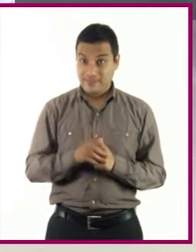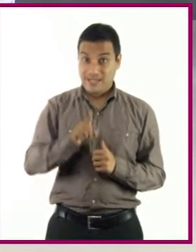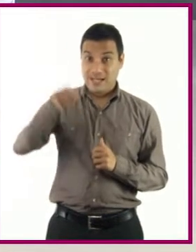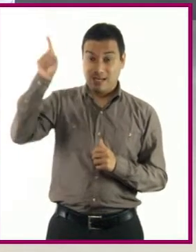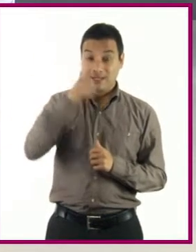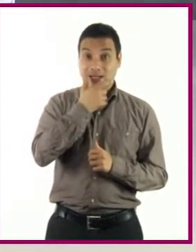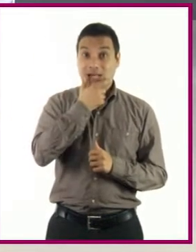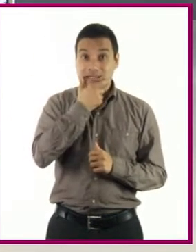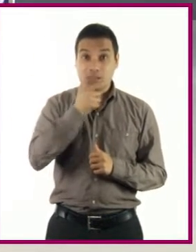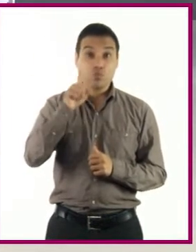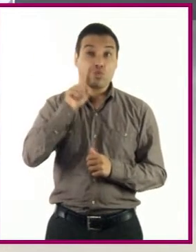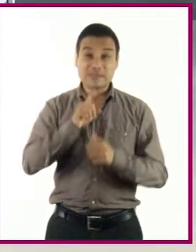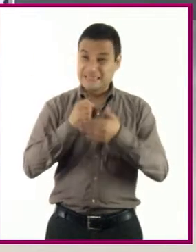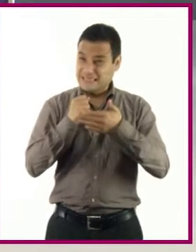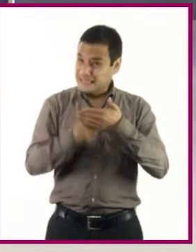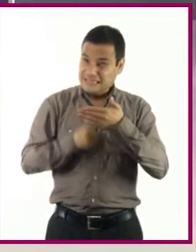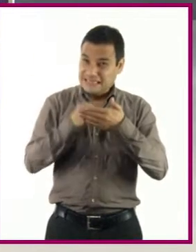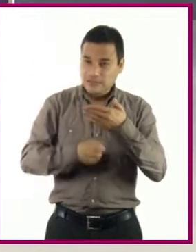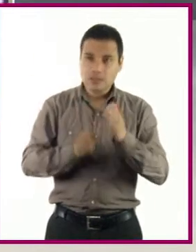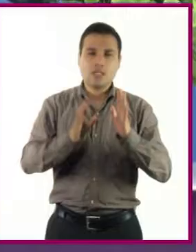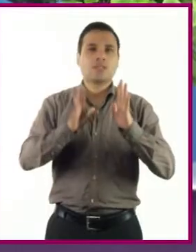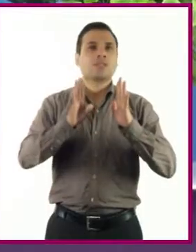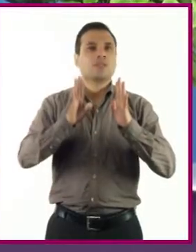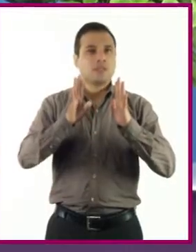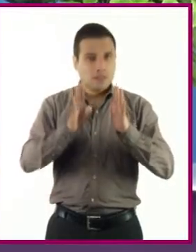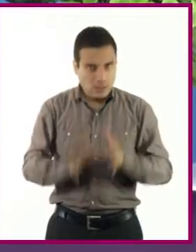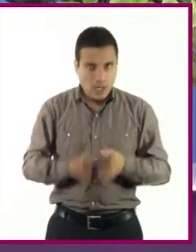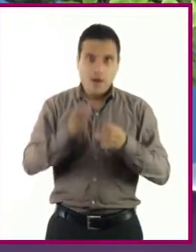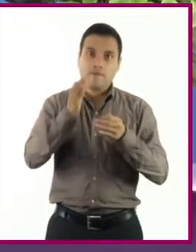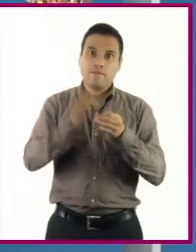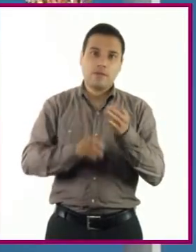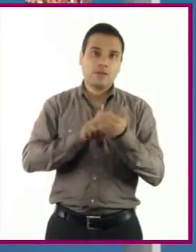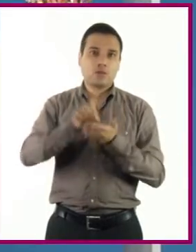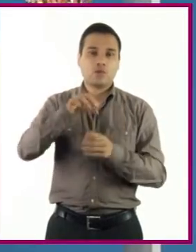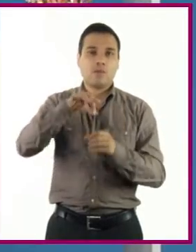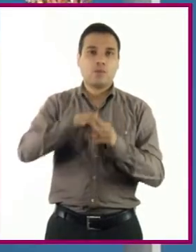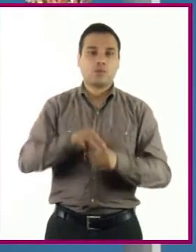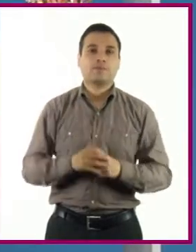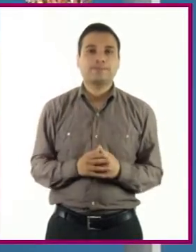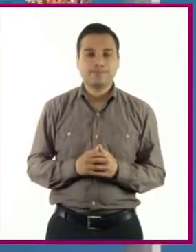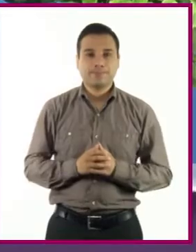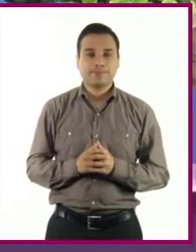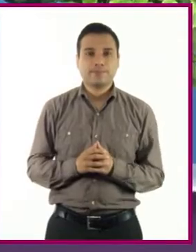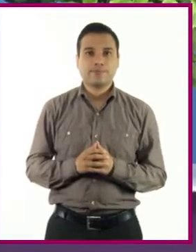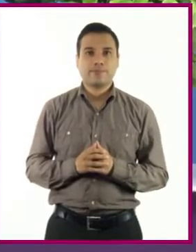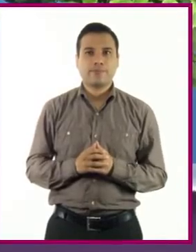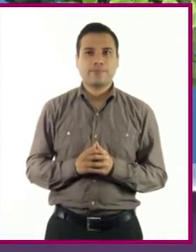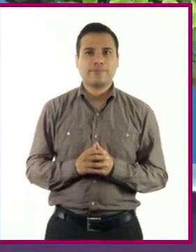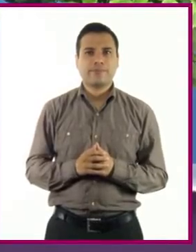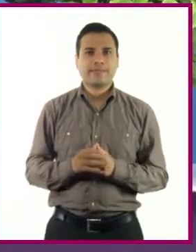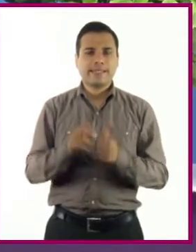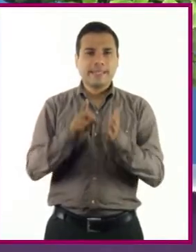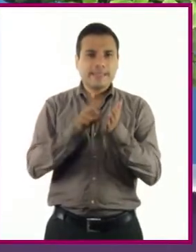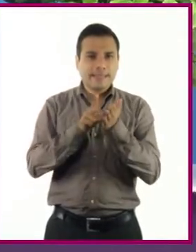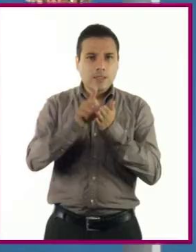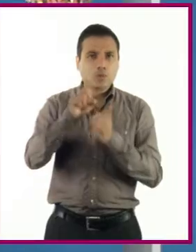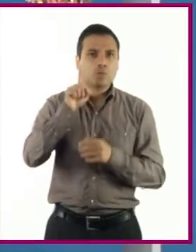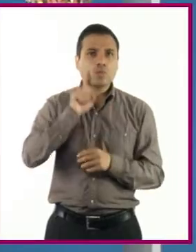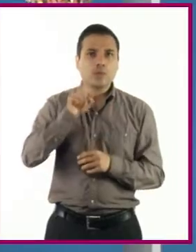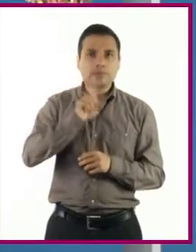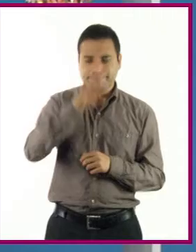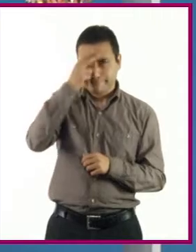Inglaterra lograron obtener el derecho al voto. Maestra, ¿y qué hay de la lucha por los derechos de las mujeres en